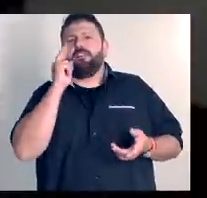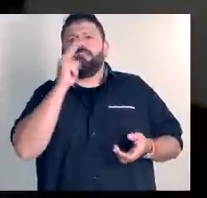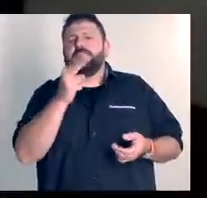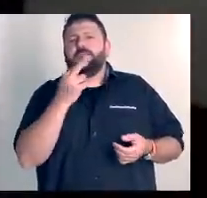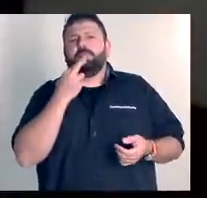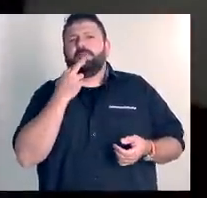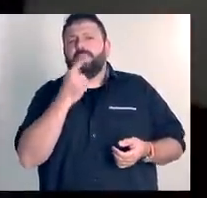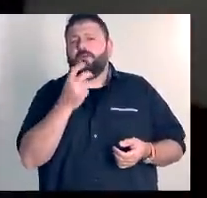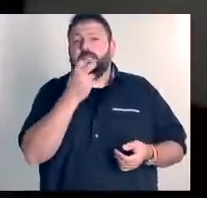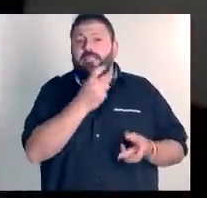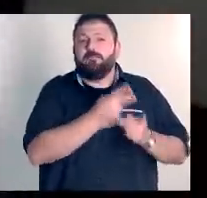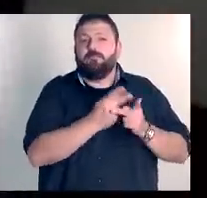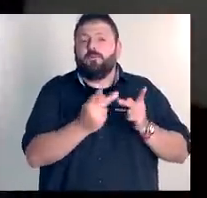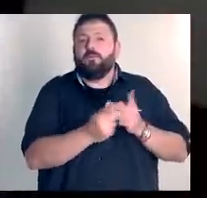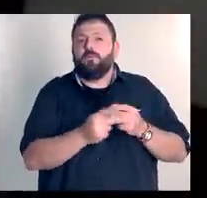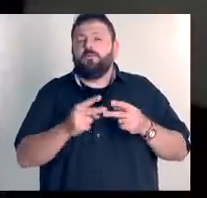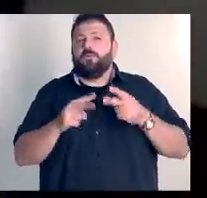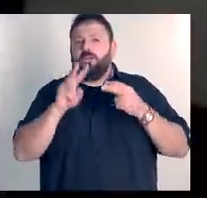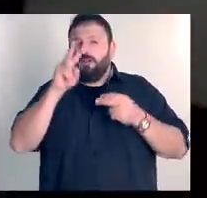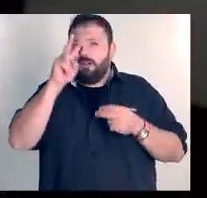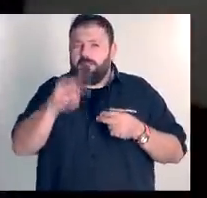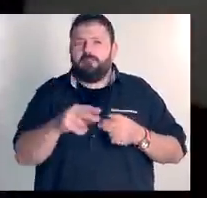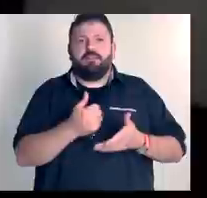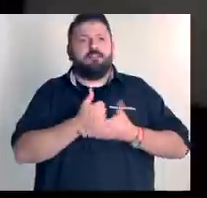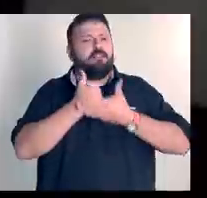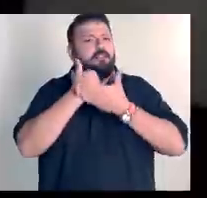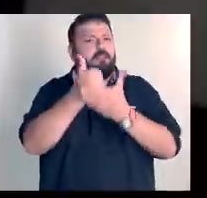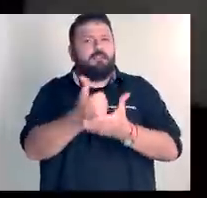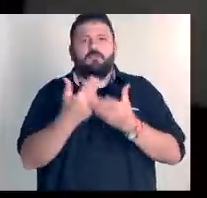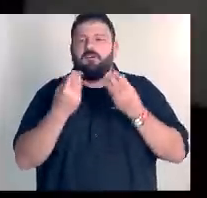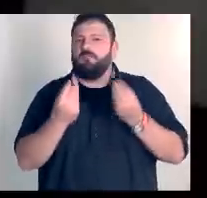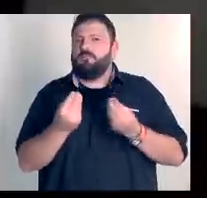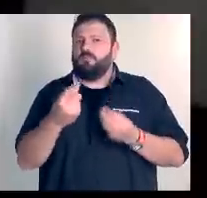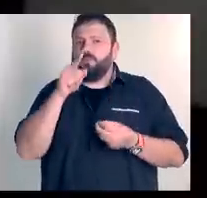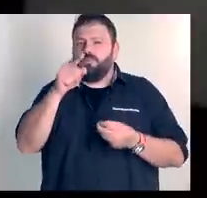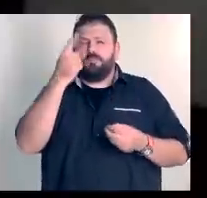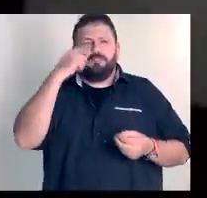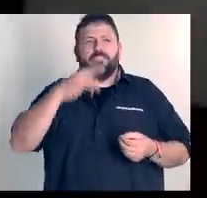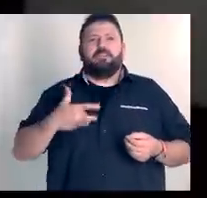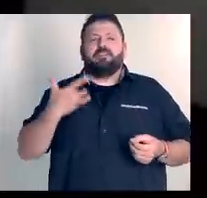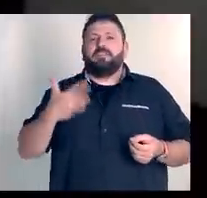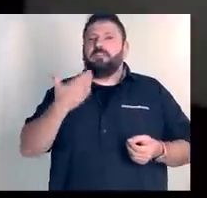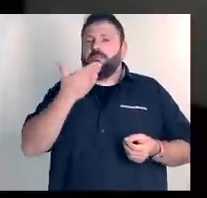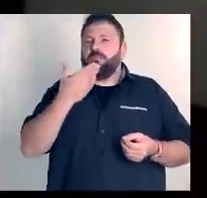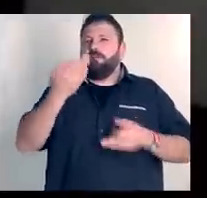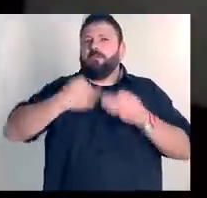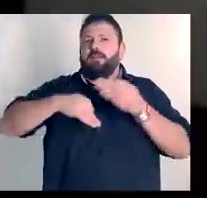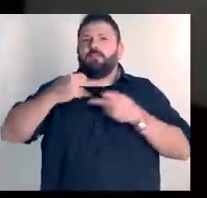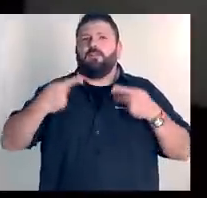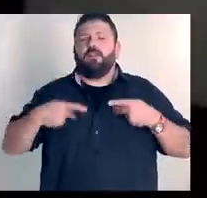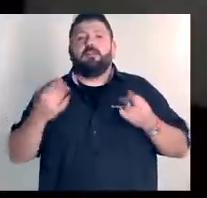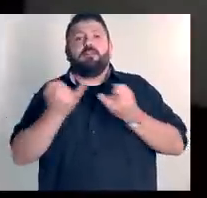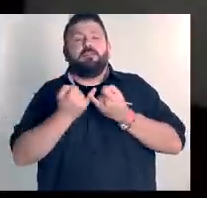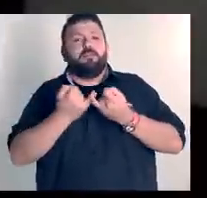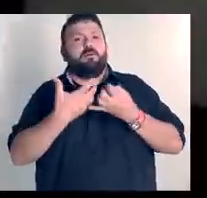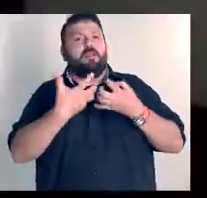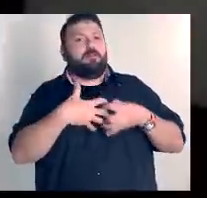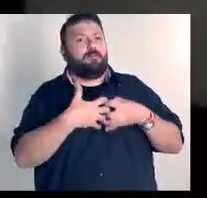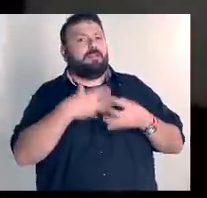fin, el producto te va de verdad a dejar muy, muy bien con toda la gente y la empresa también.